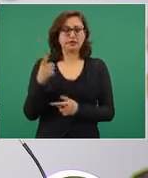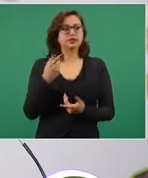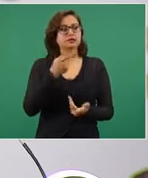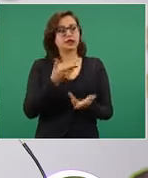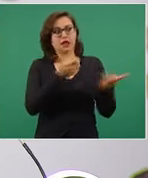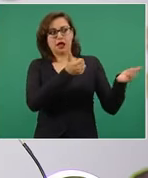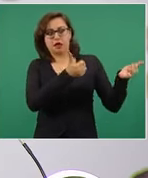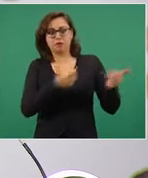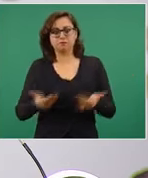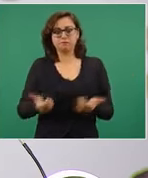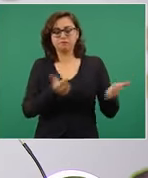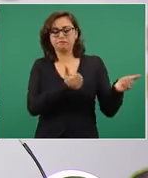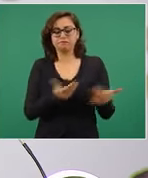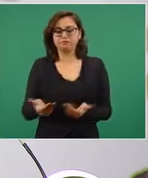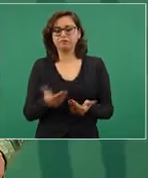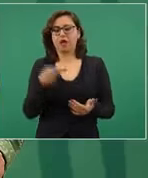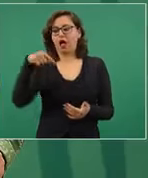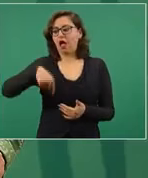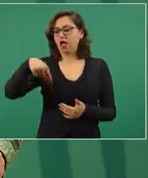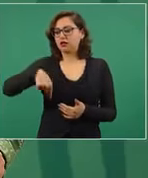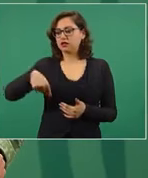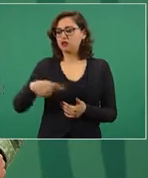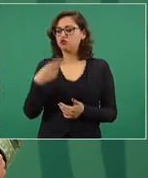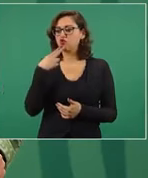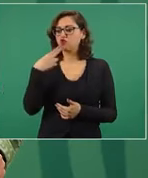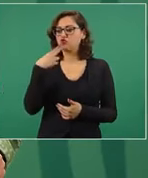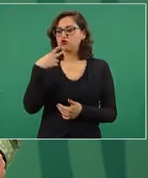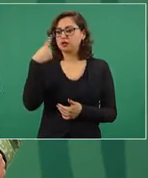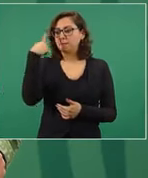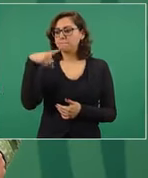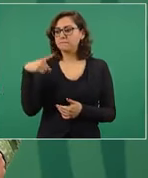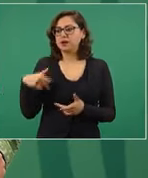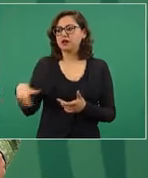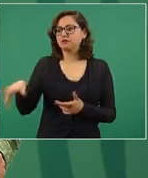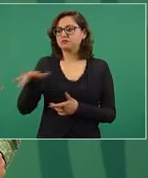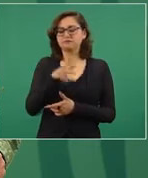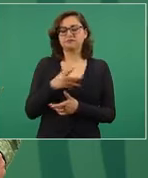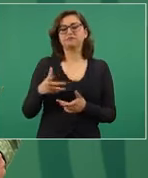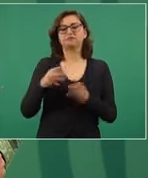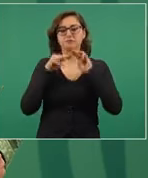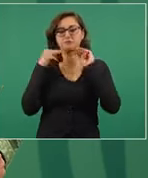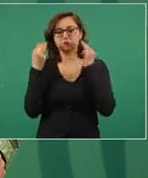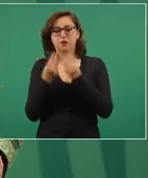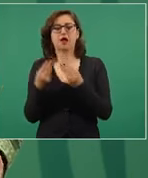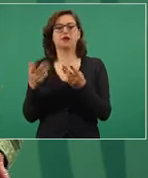que emplea la delincuencia organizada y con la que